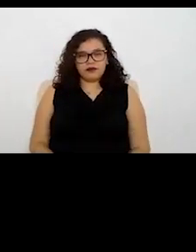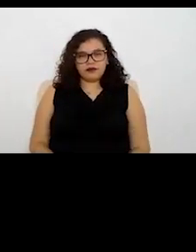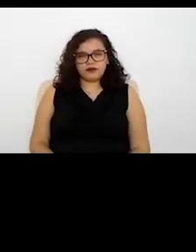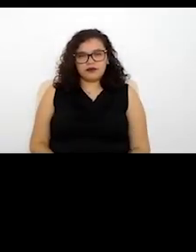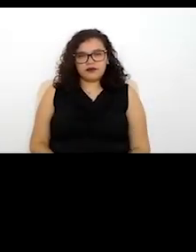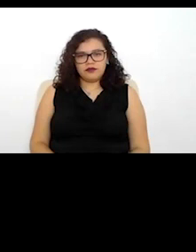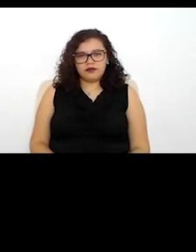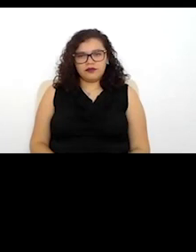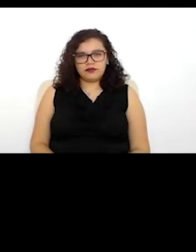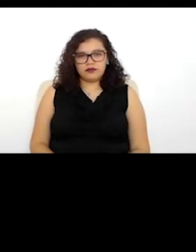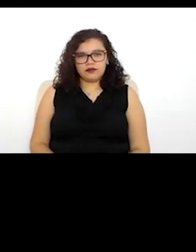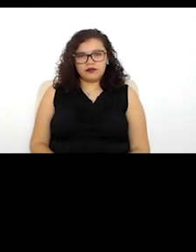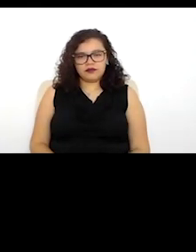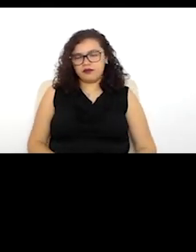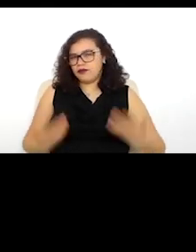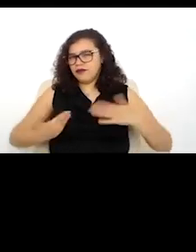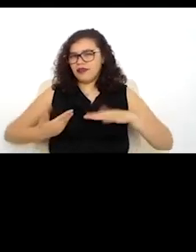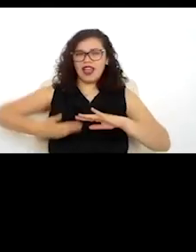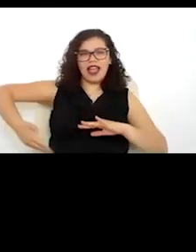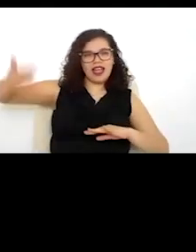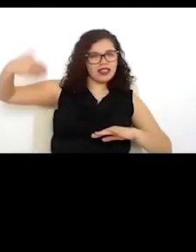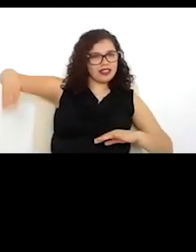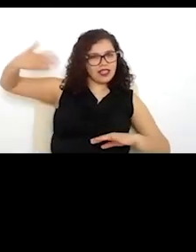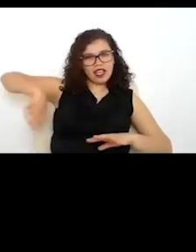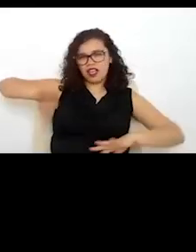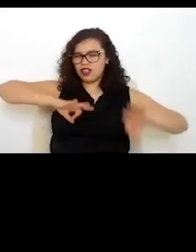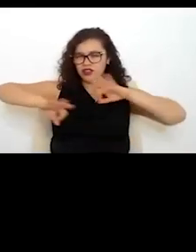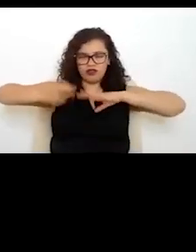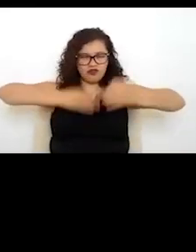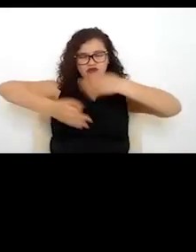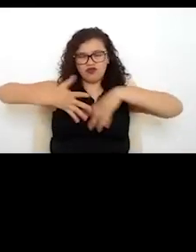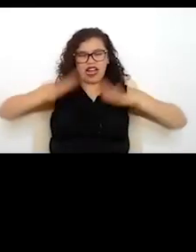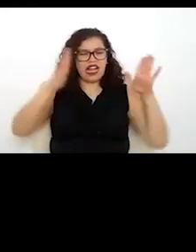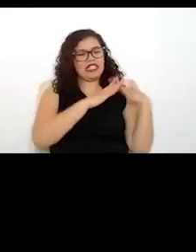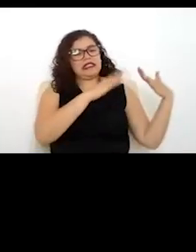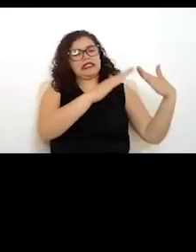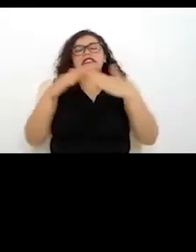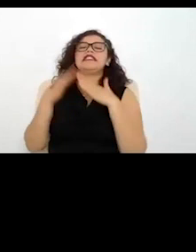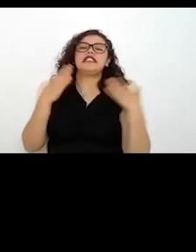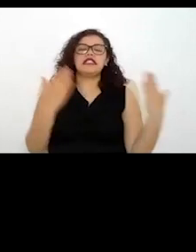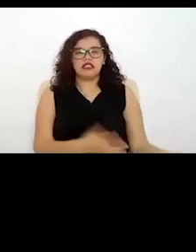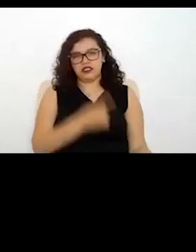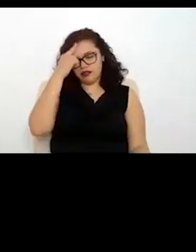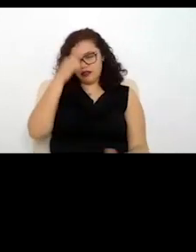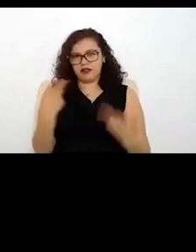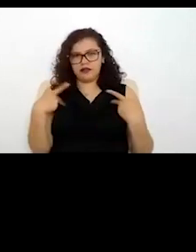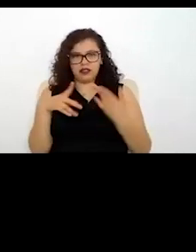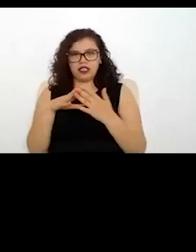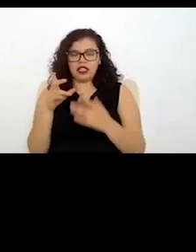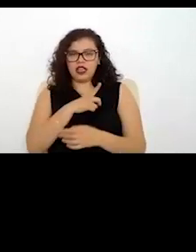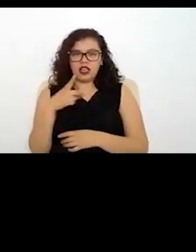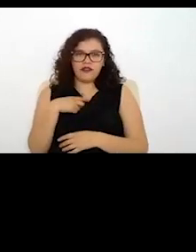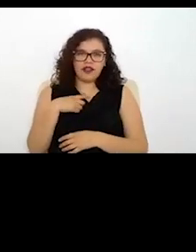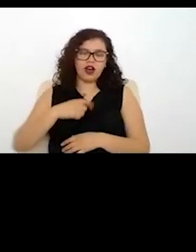Antes de que ya estuviera todo sumamente urbanizado, se hablaba de la habitación en materia, por ejemplo, de jornaleros, en donde tienen que trasladarse a